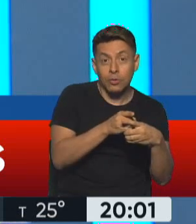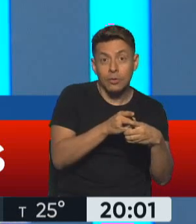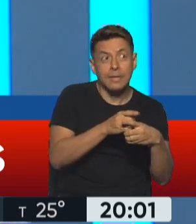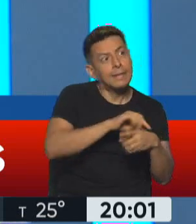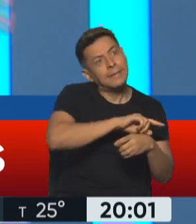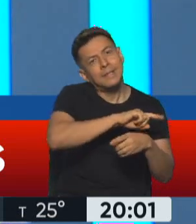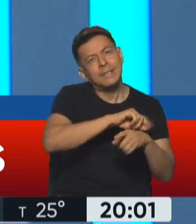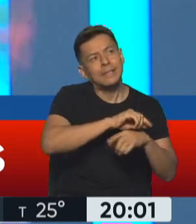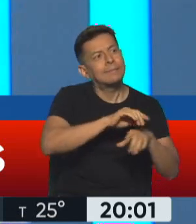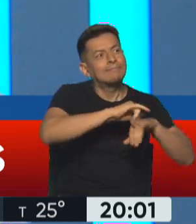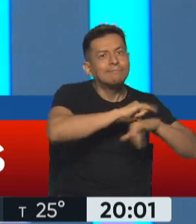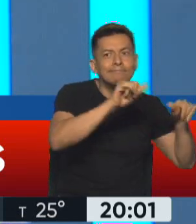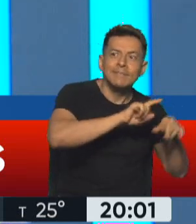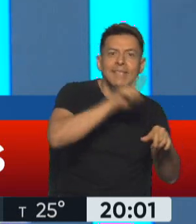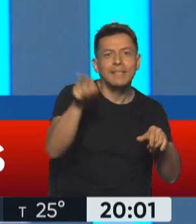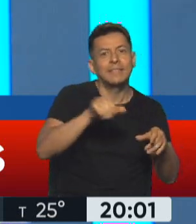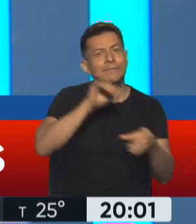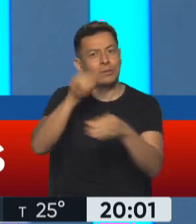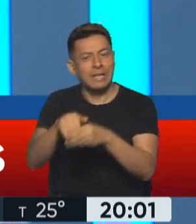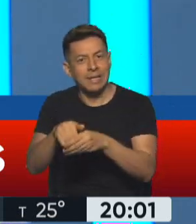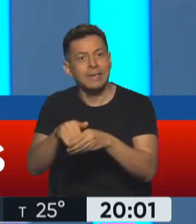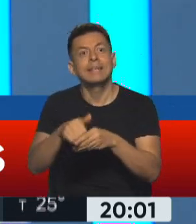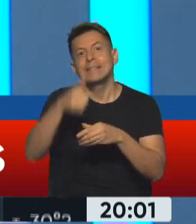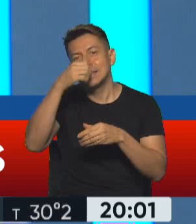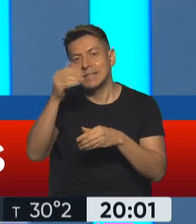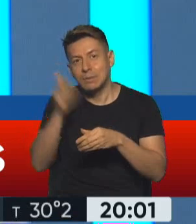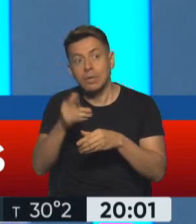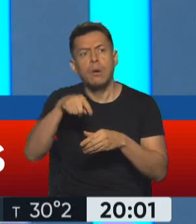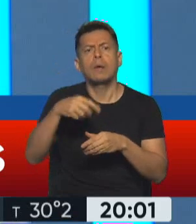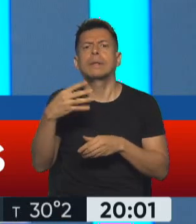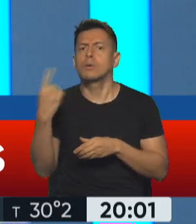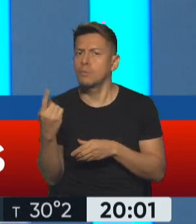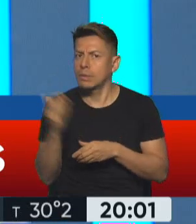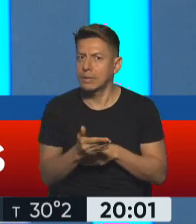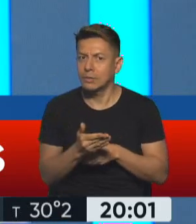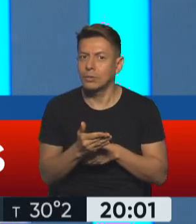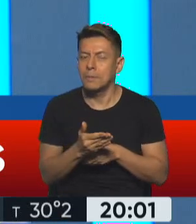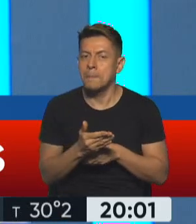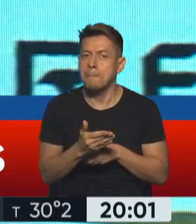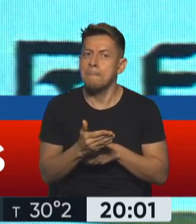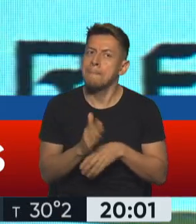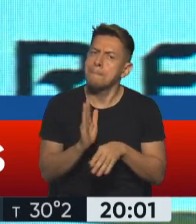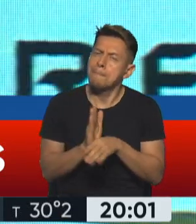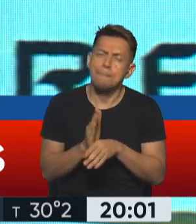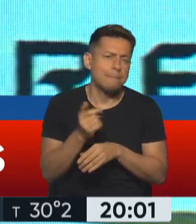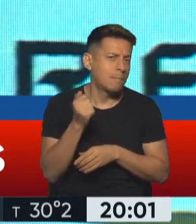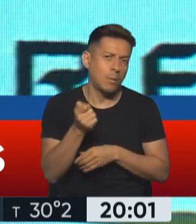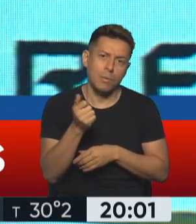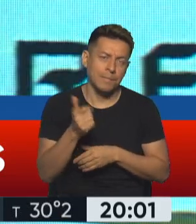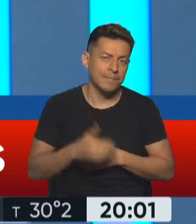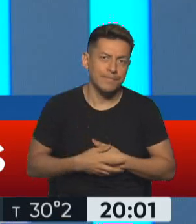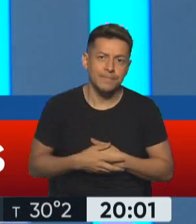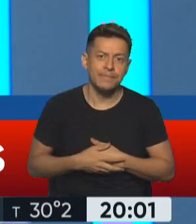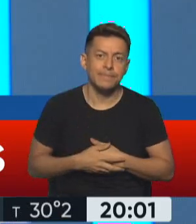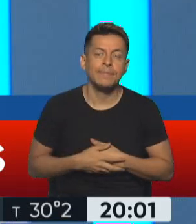ahí teníamos 60, 70%, claro, de electorado, y ahora tuvimos 41. Así que yo creo que el ahí... El piso era bajo, ¿no? Para la comparación. Sí, yo creo que